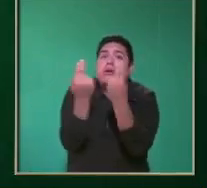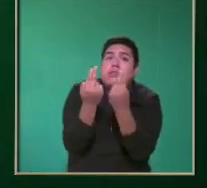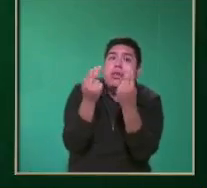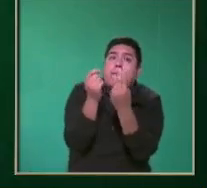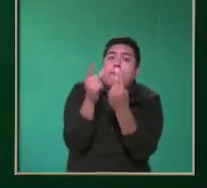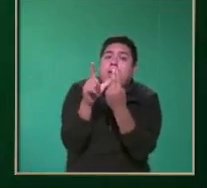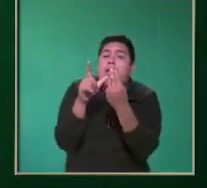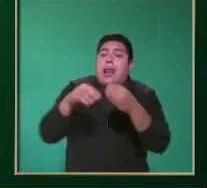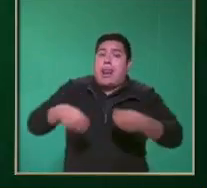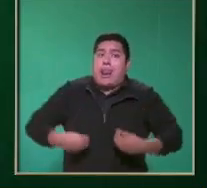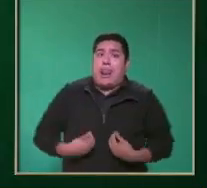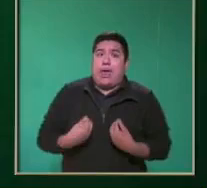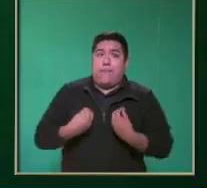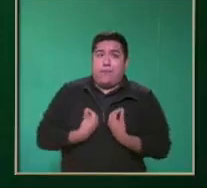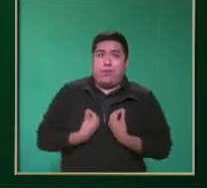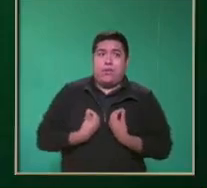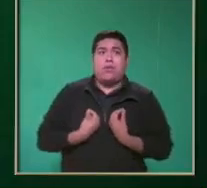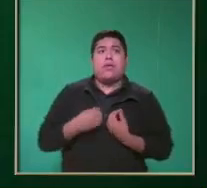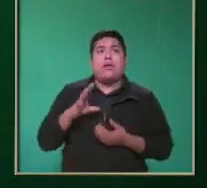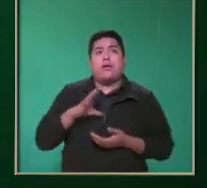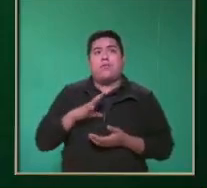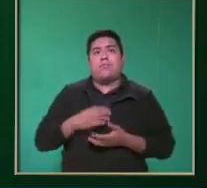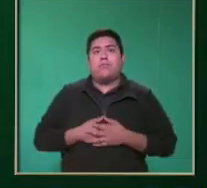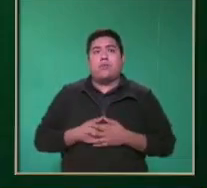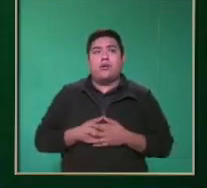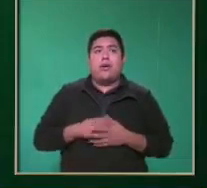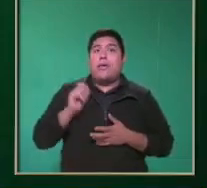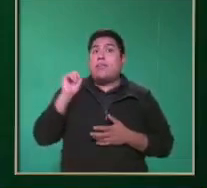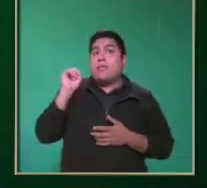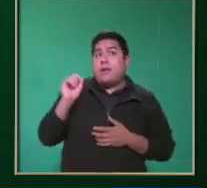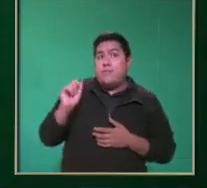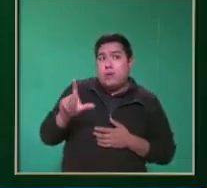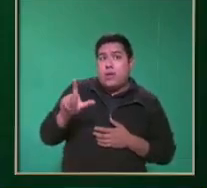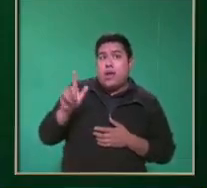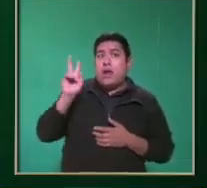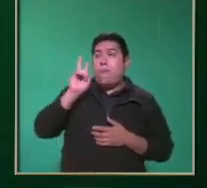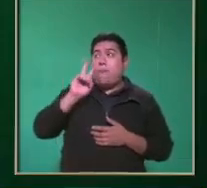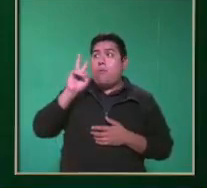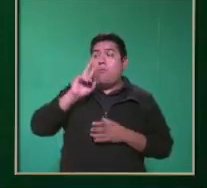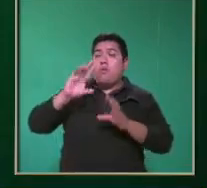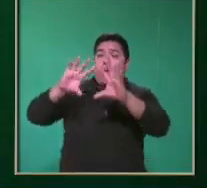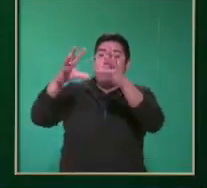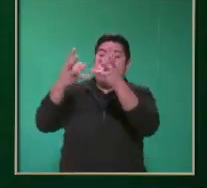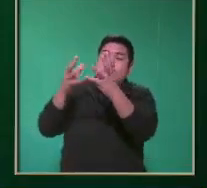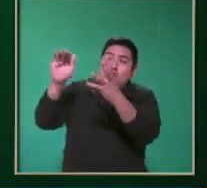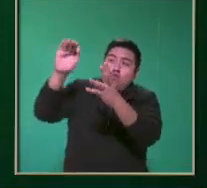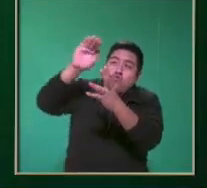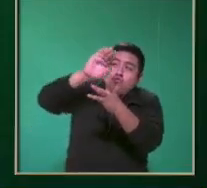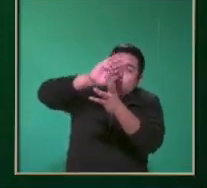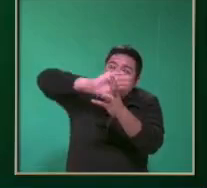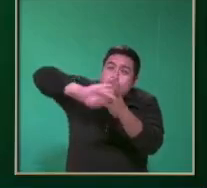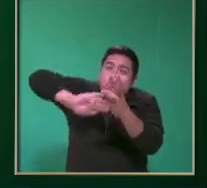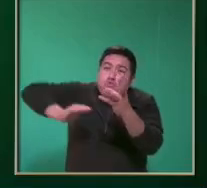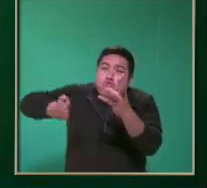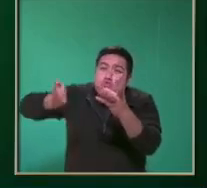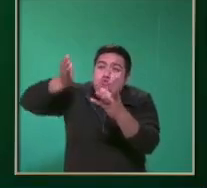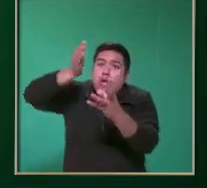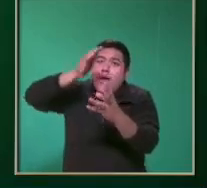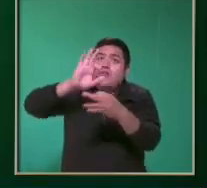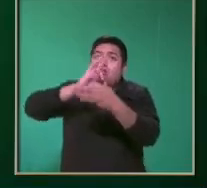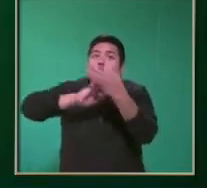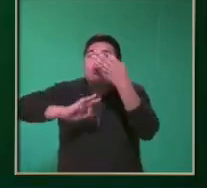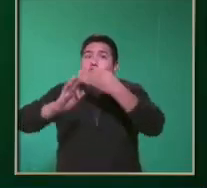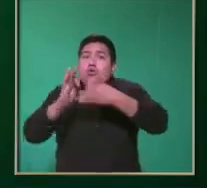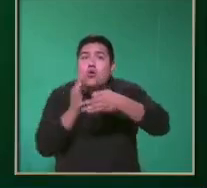vida en el planeta. La troposfera, como bien sabes, es donde se dan todos